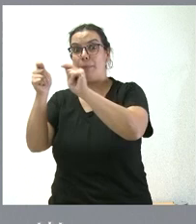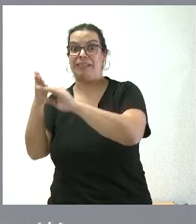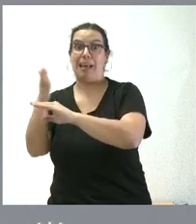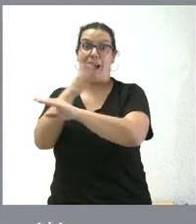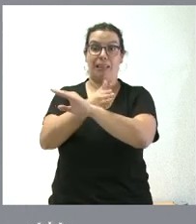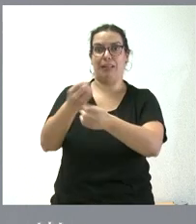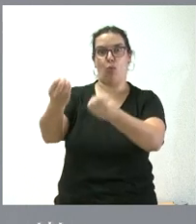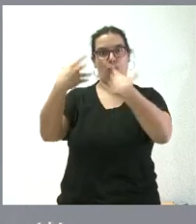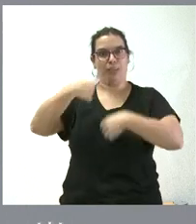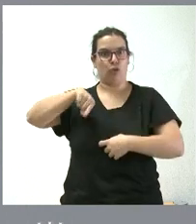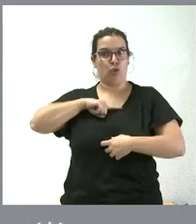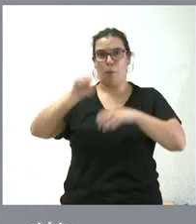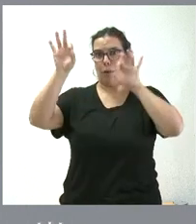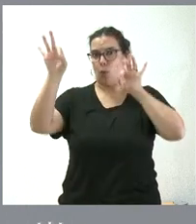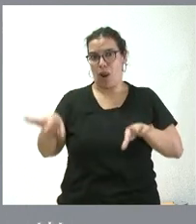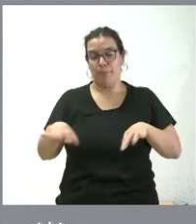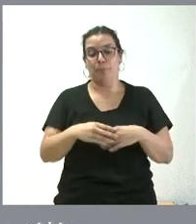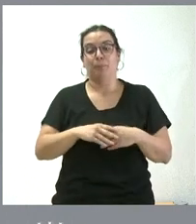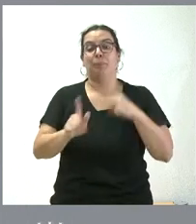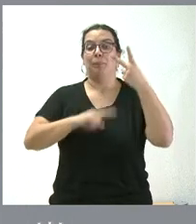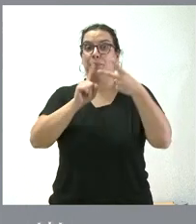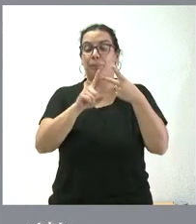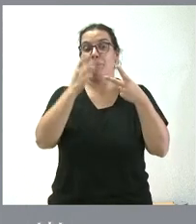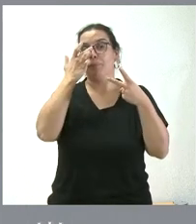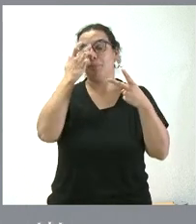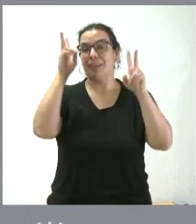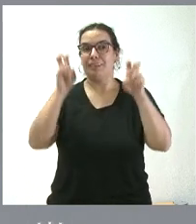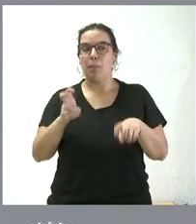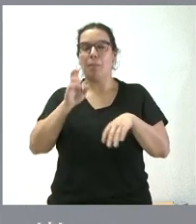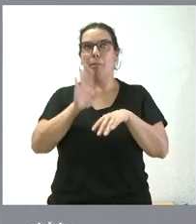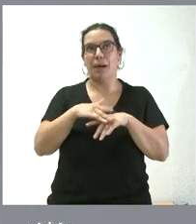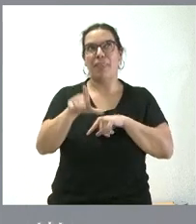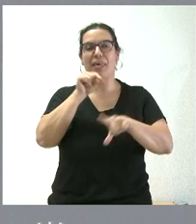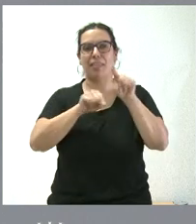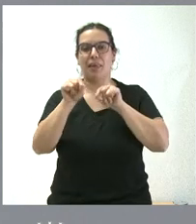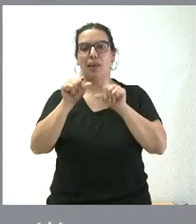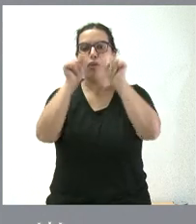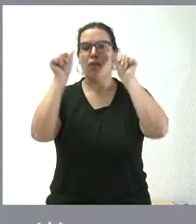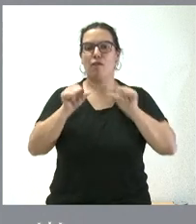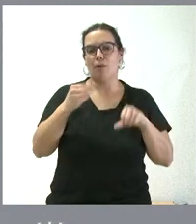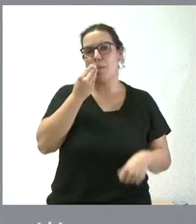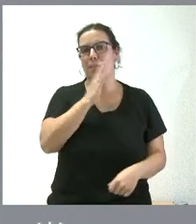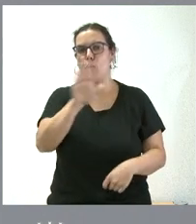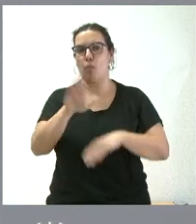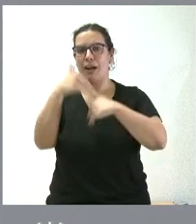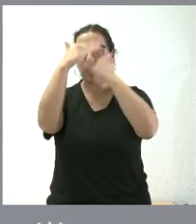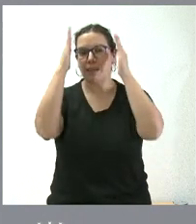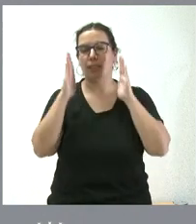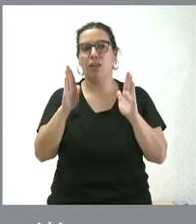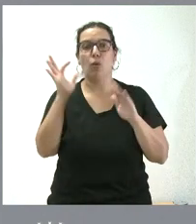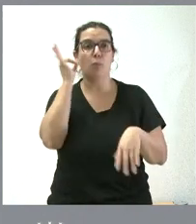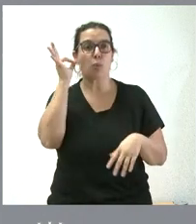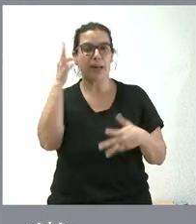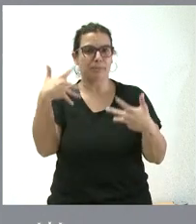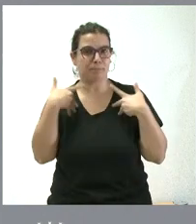transmiten los medios de comunicación Y en segundo lugar a la hora de definir Cuál es la mejor vía de la atención a las